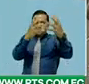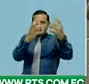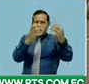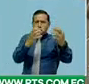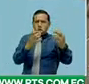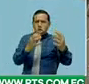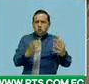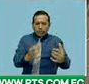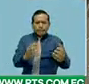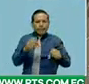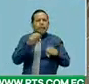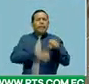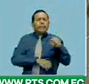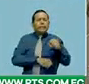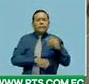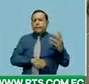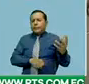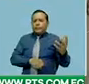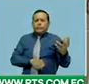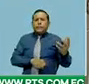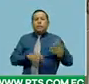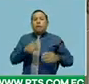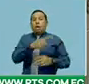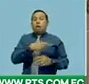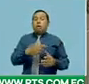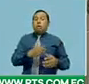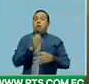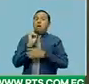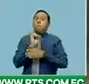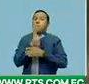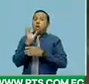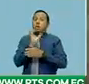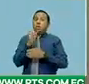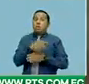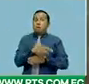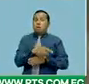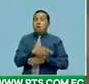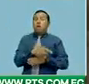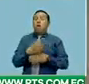por otras medidas para solucionar los problemas de aquel cantón.